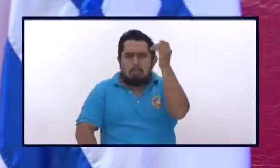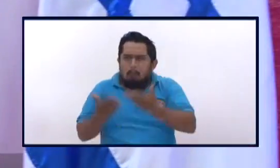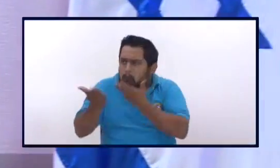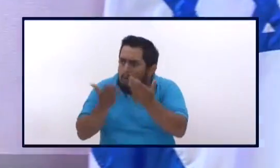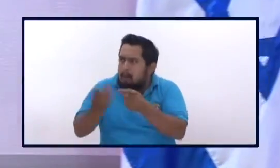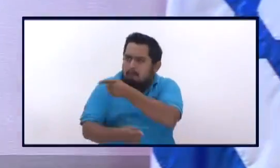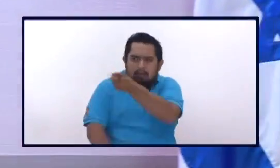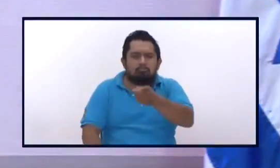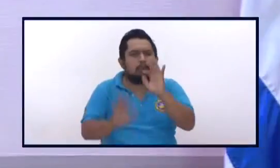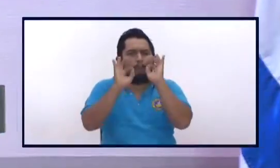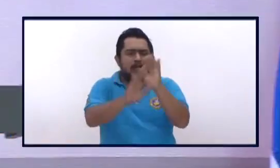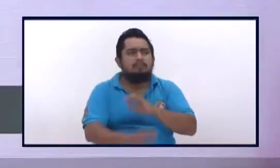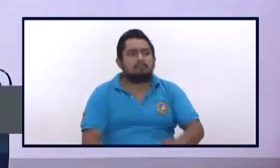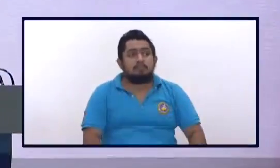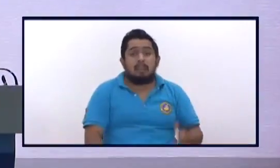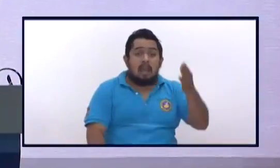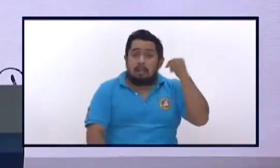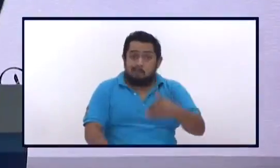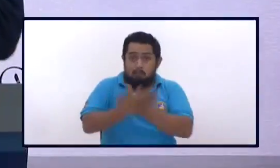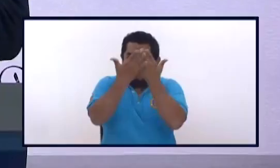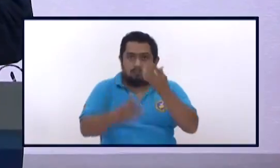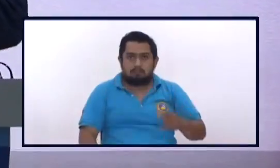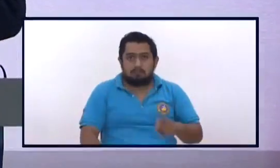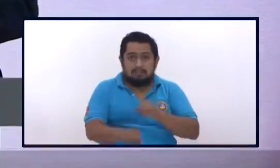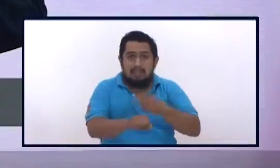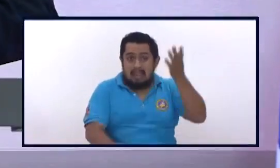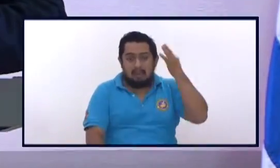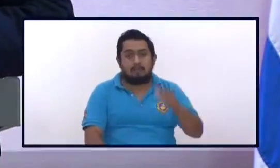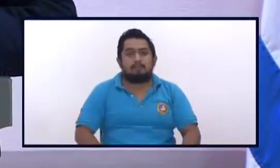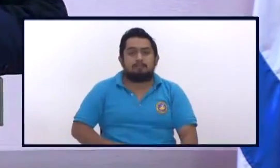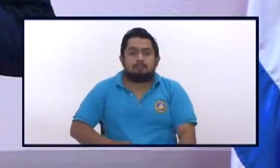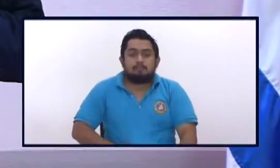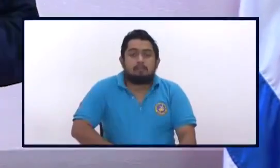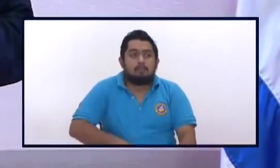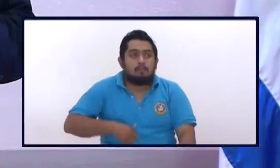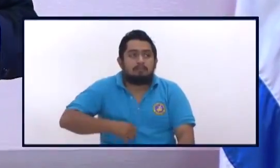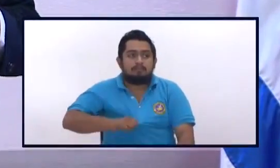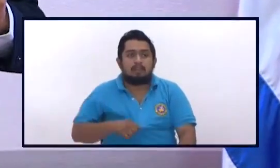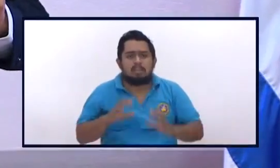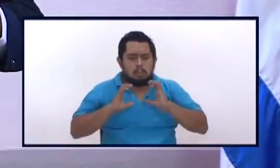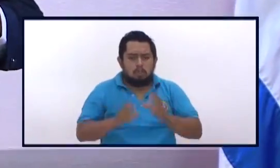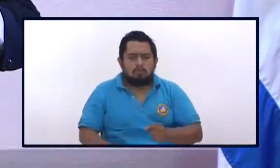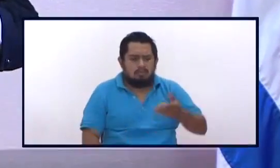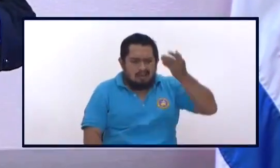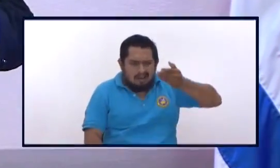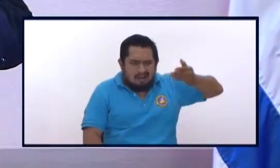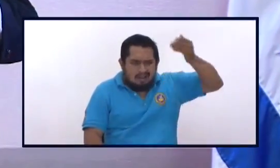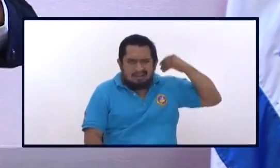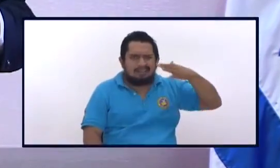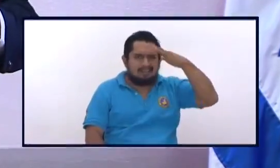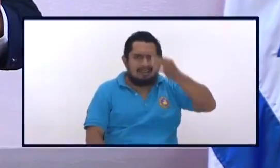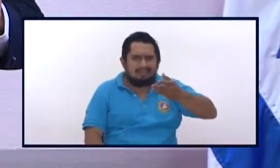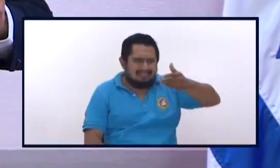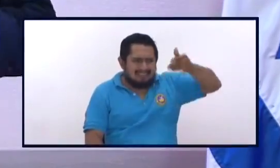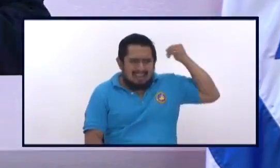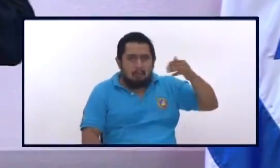uno pero en ese entonces no existía fue antes de este gobierno en el gobierno anterior o en el anterior o en el